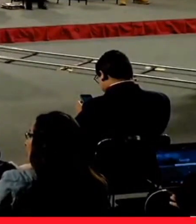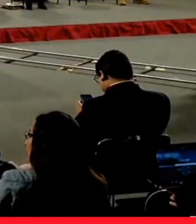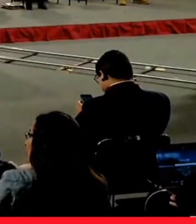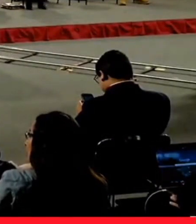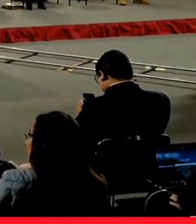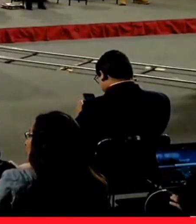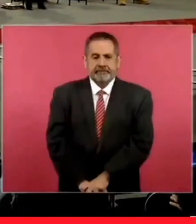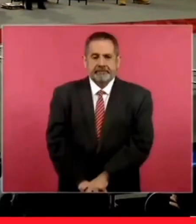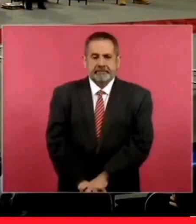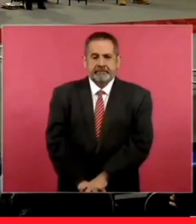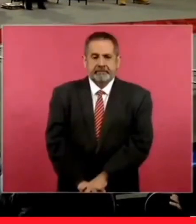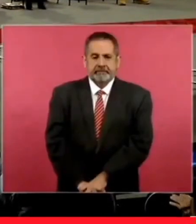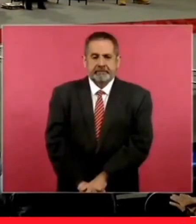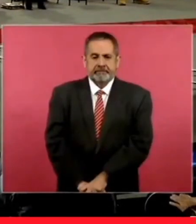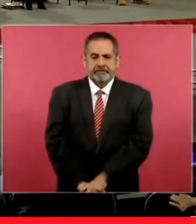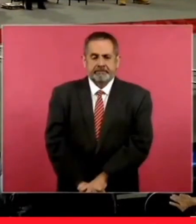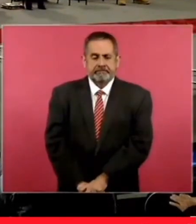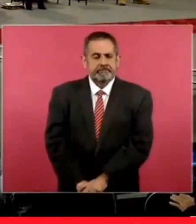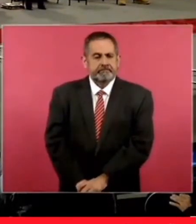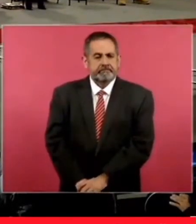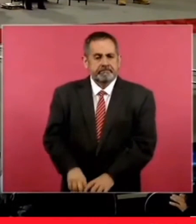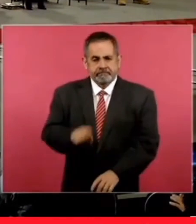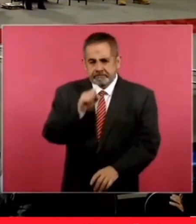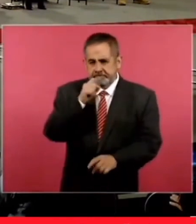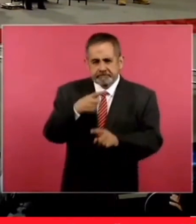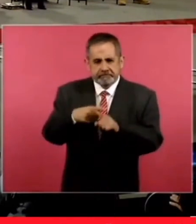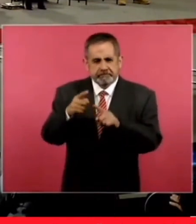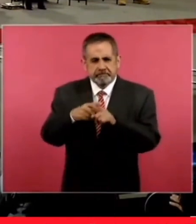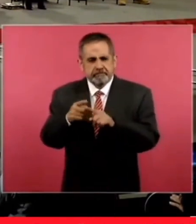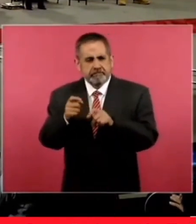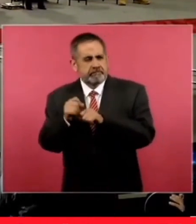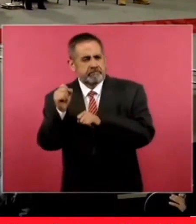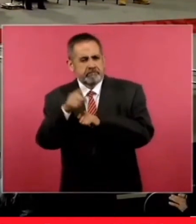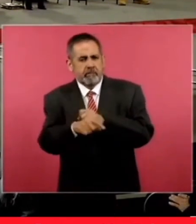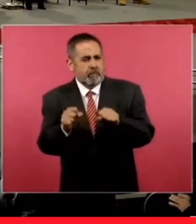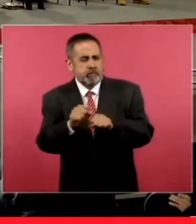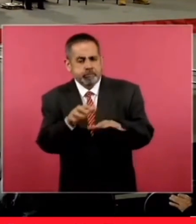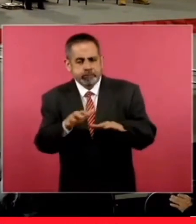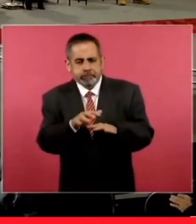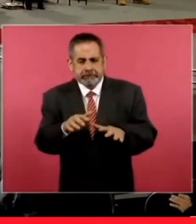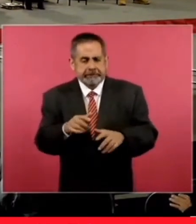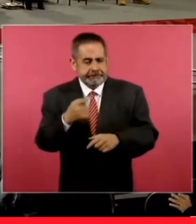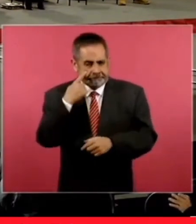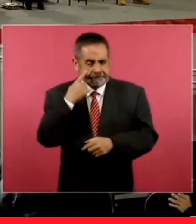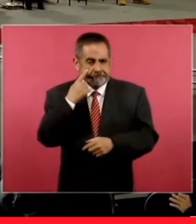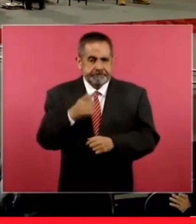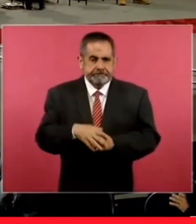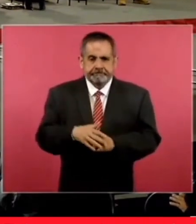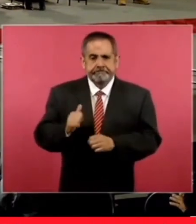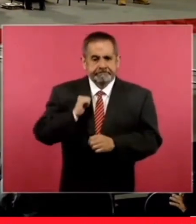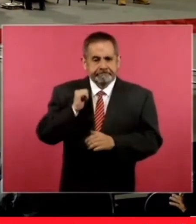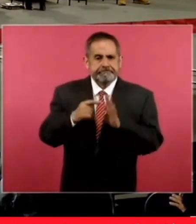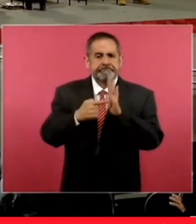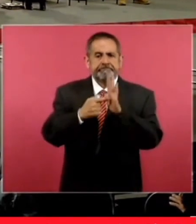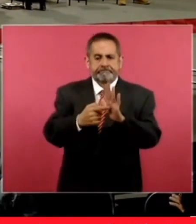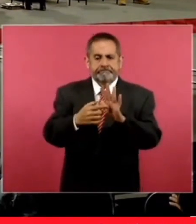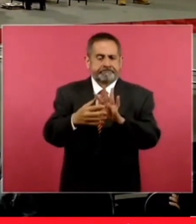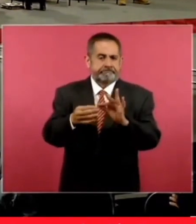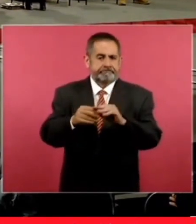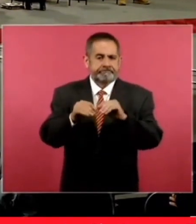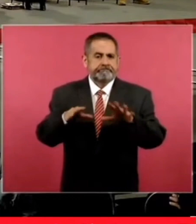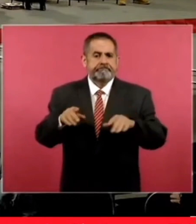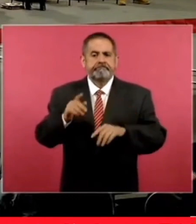también la parte de los explosivos también aprovecharemos para informar